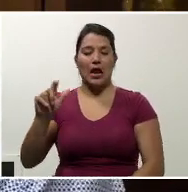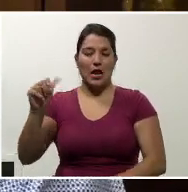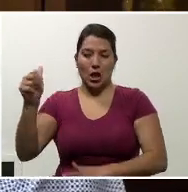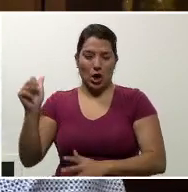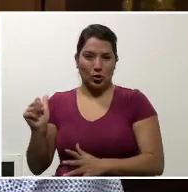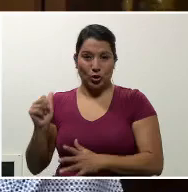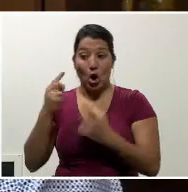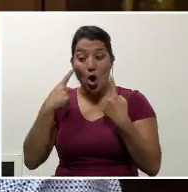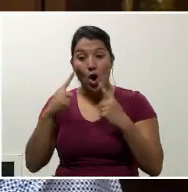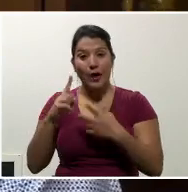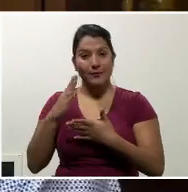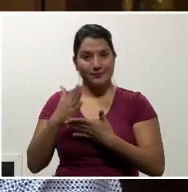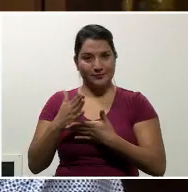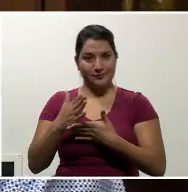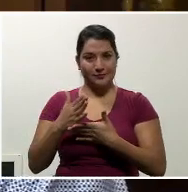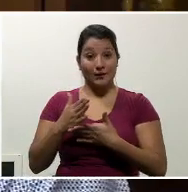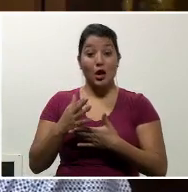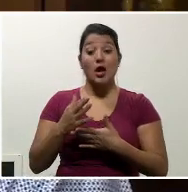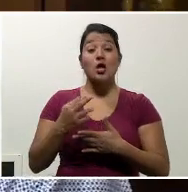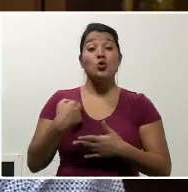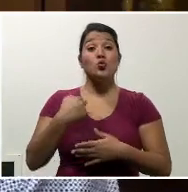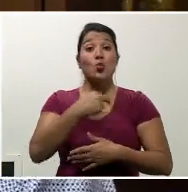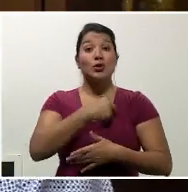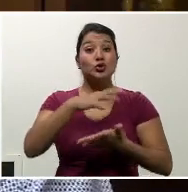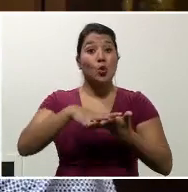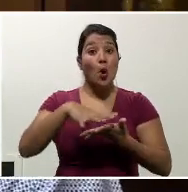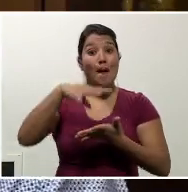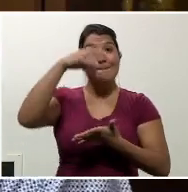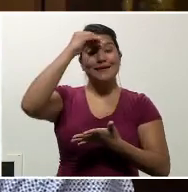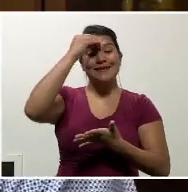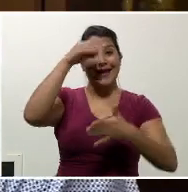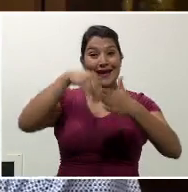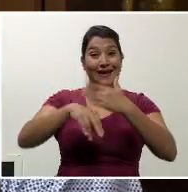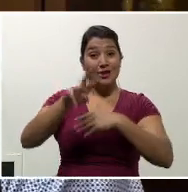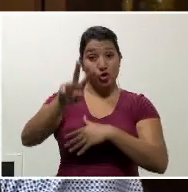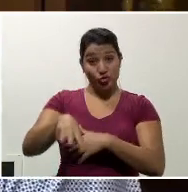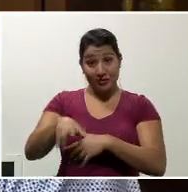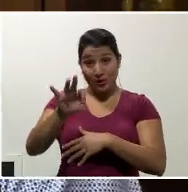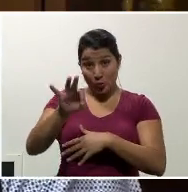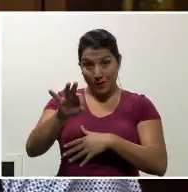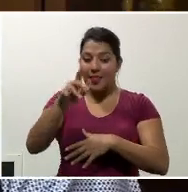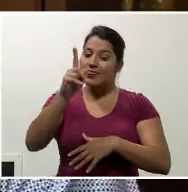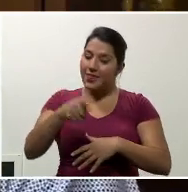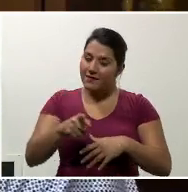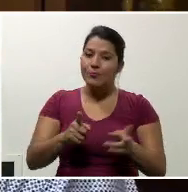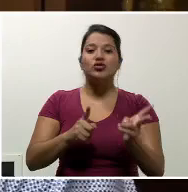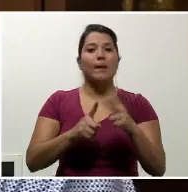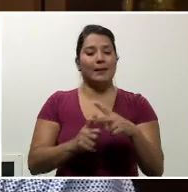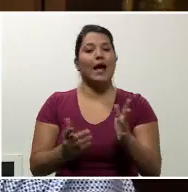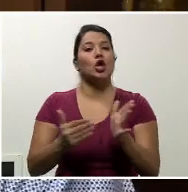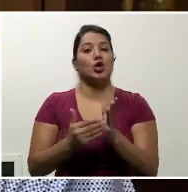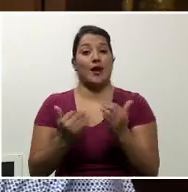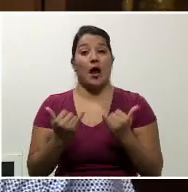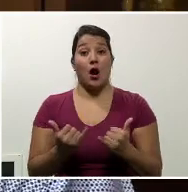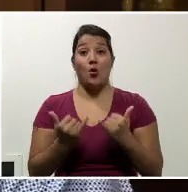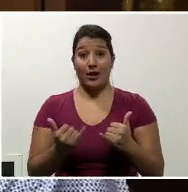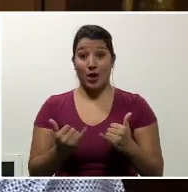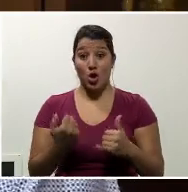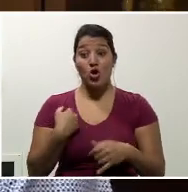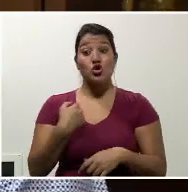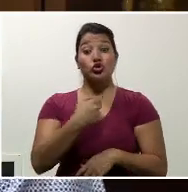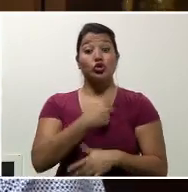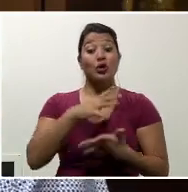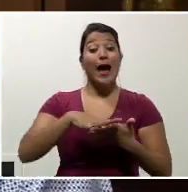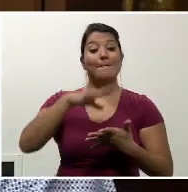Es decir, lo que aprendimos en el 2009 tenemos que volverlo a aplicar ahora. Lo que la gente aprendió a hacer en el 2009,